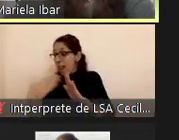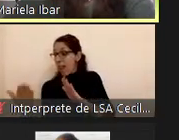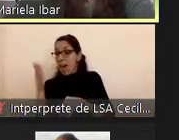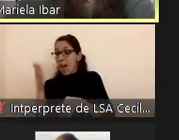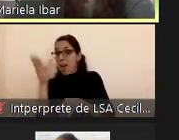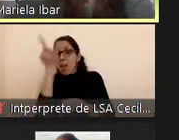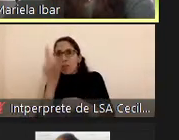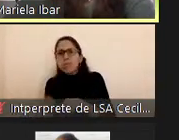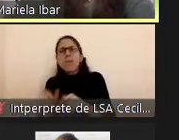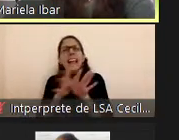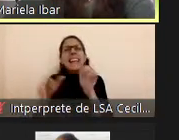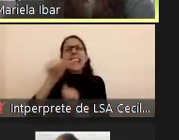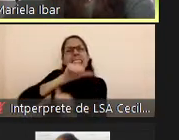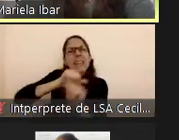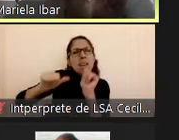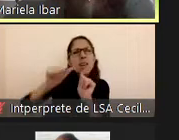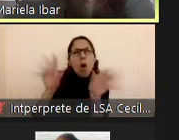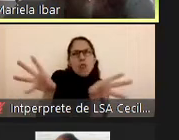es su función.